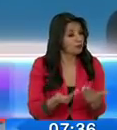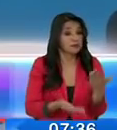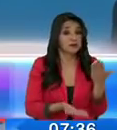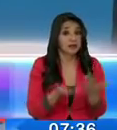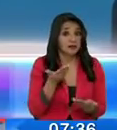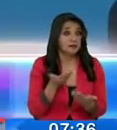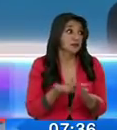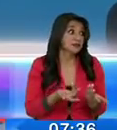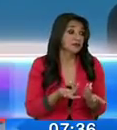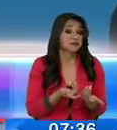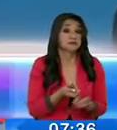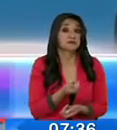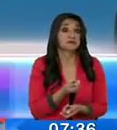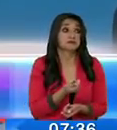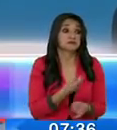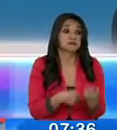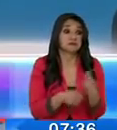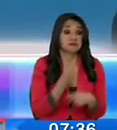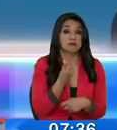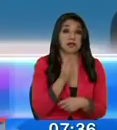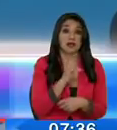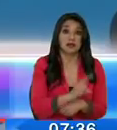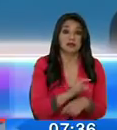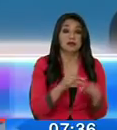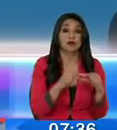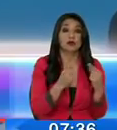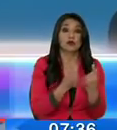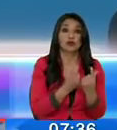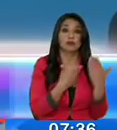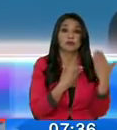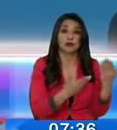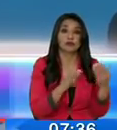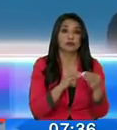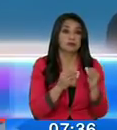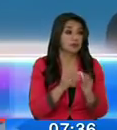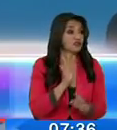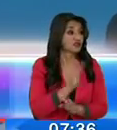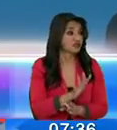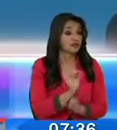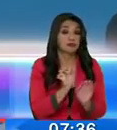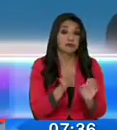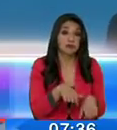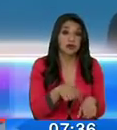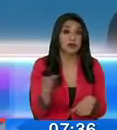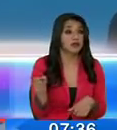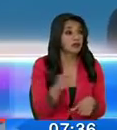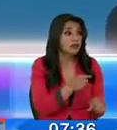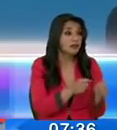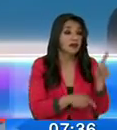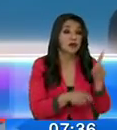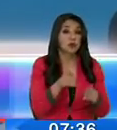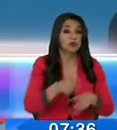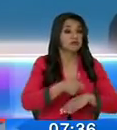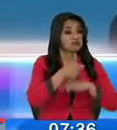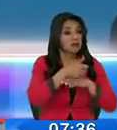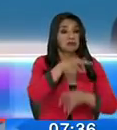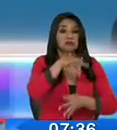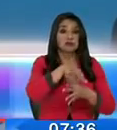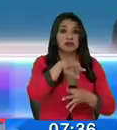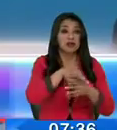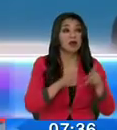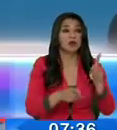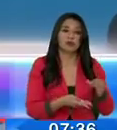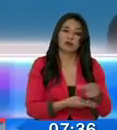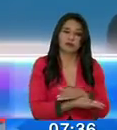obsequio o la venta a bajo precio del partido de las listas 5 que permitió algunas presencias electorales de los señores